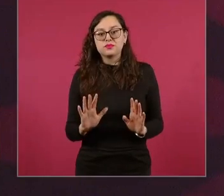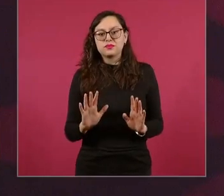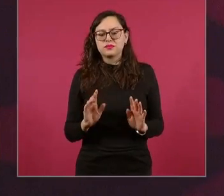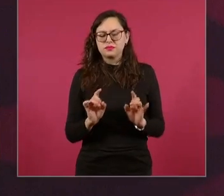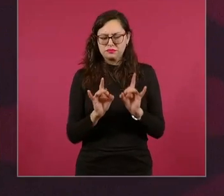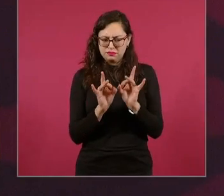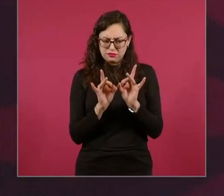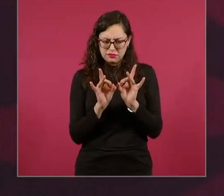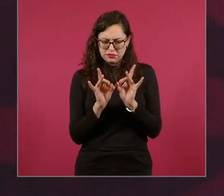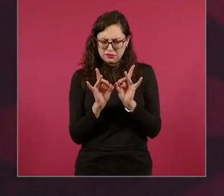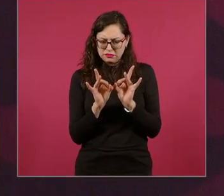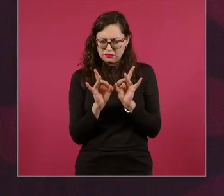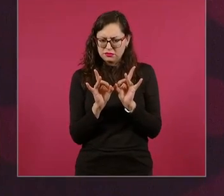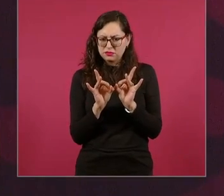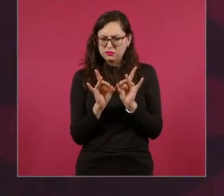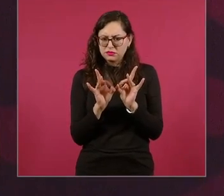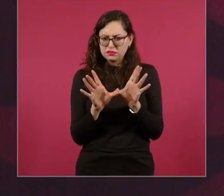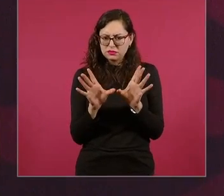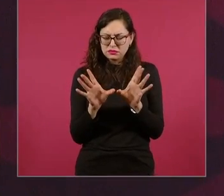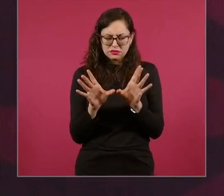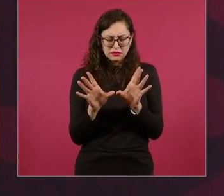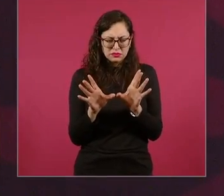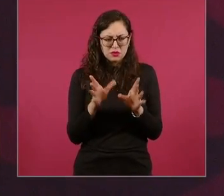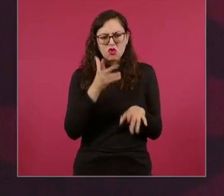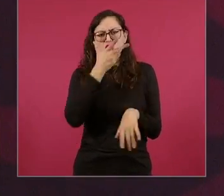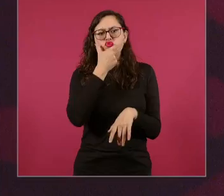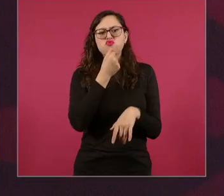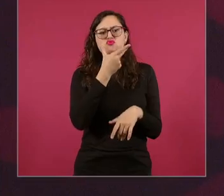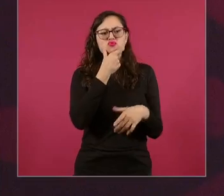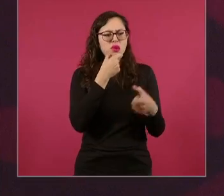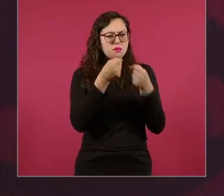periodista vinculado a Salinas de Gortari,